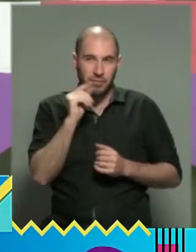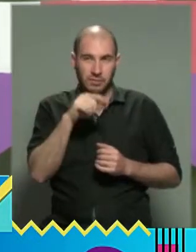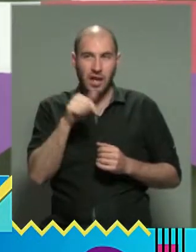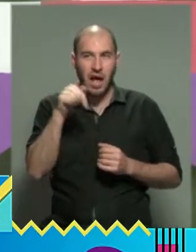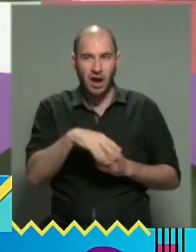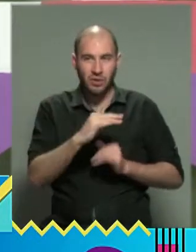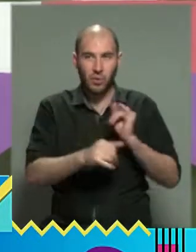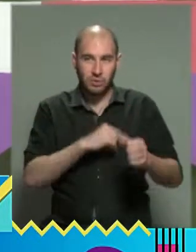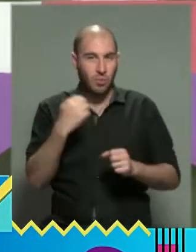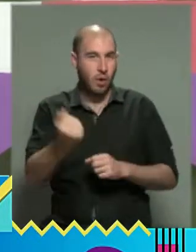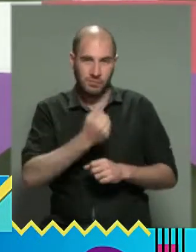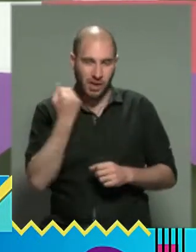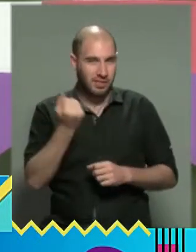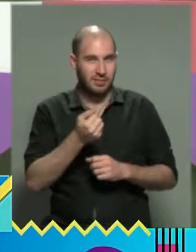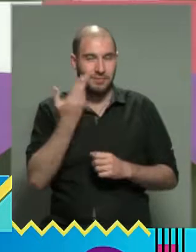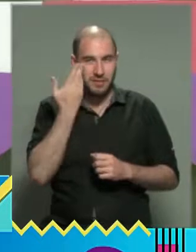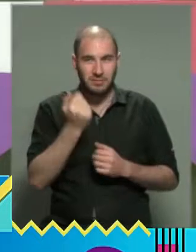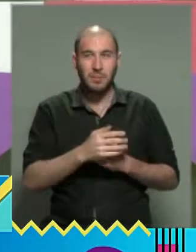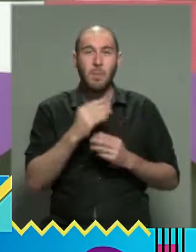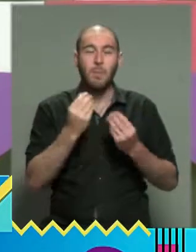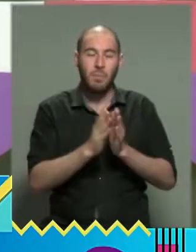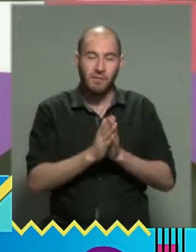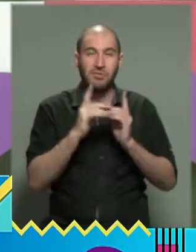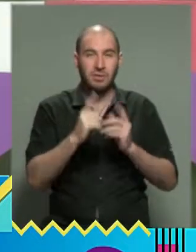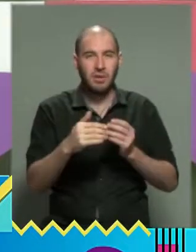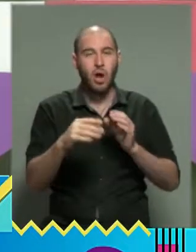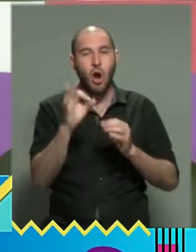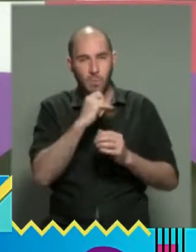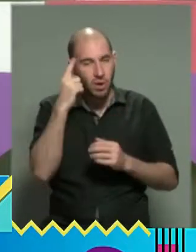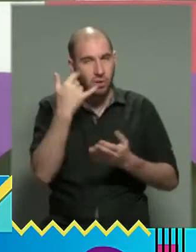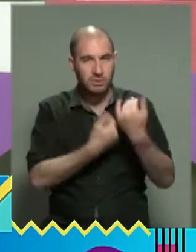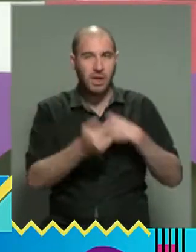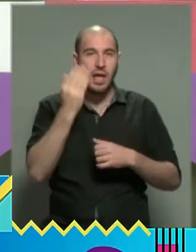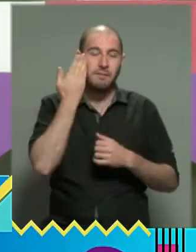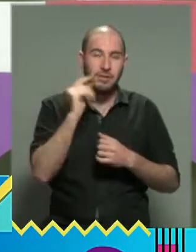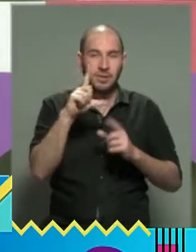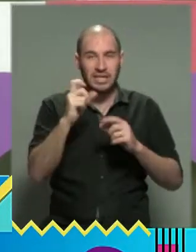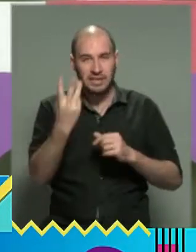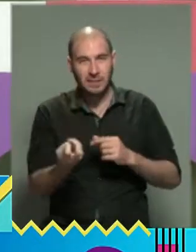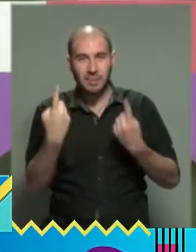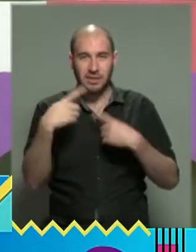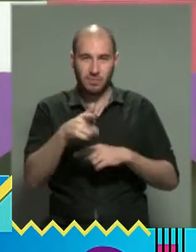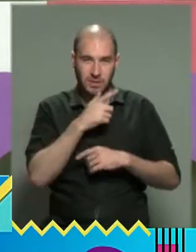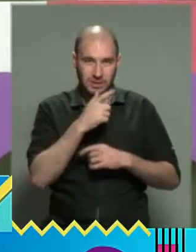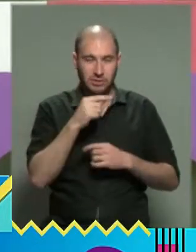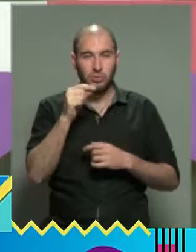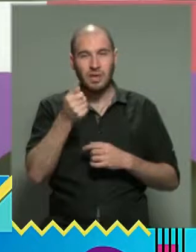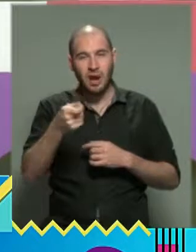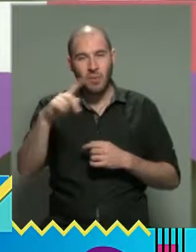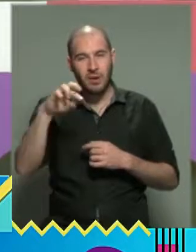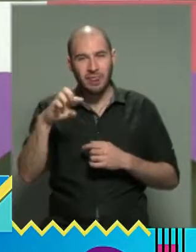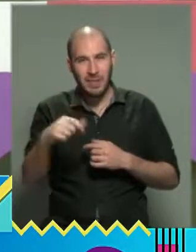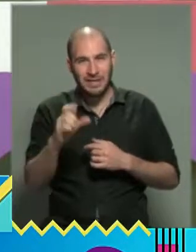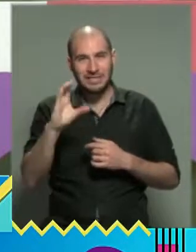Hoy les dije que era importante las redes sociales, así que estaría bueno que también nos dejen su opinión ahí. Estamos en Facebook y en Instagram como Distintos Parecidos y en Twitter